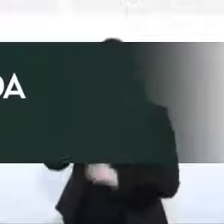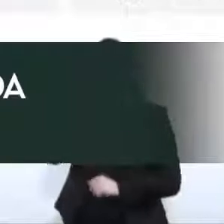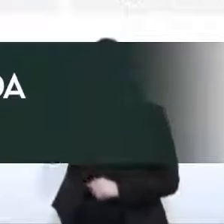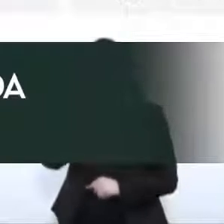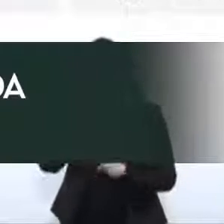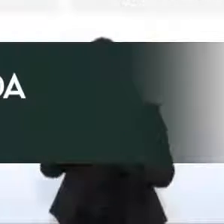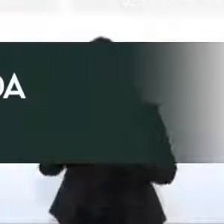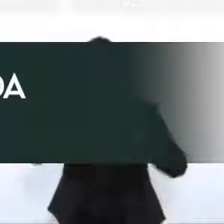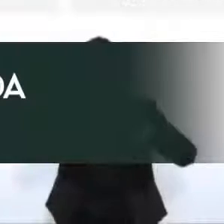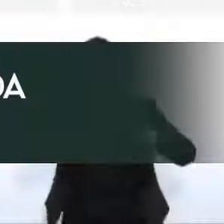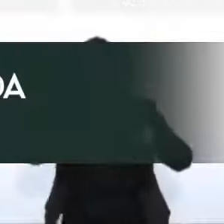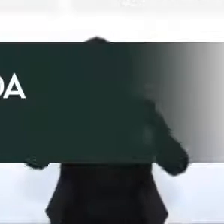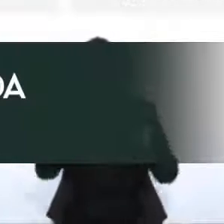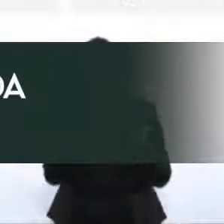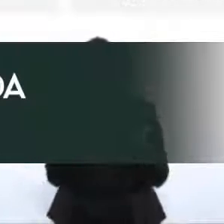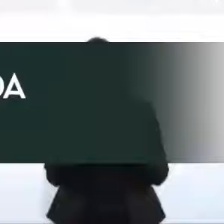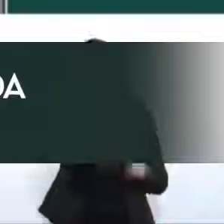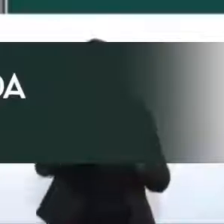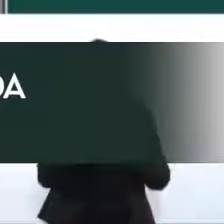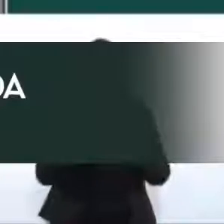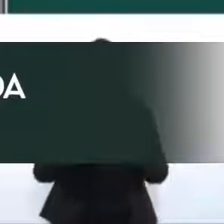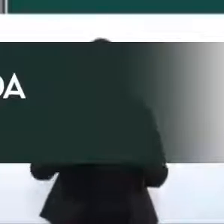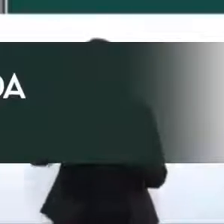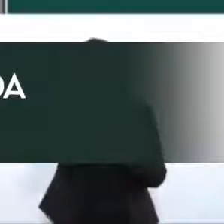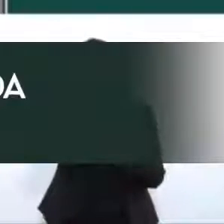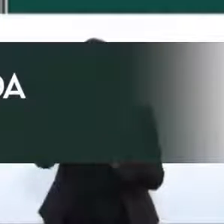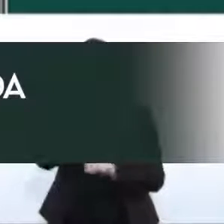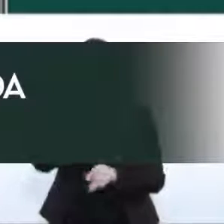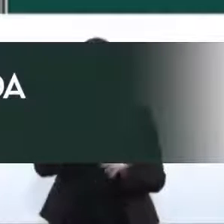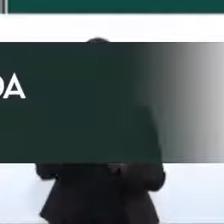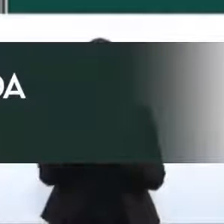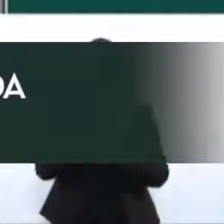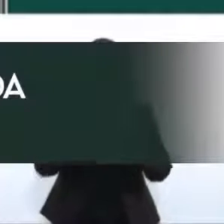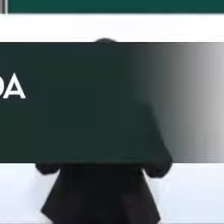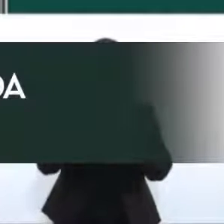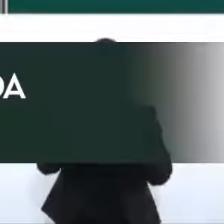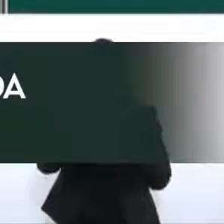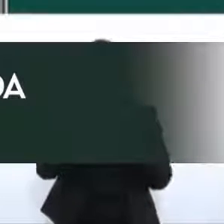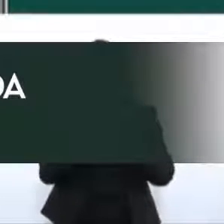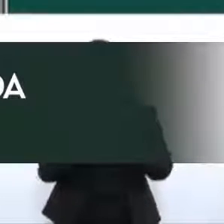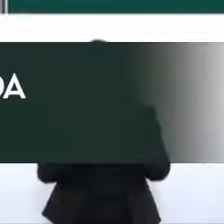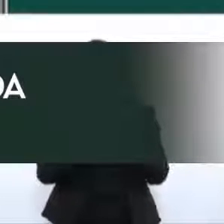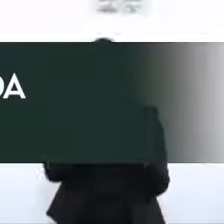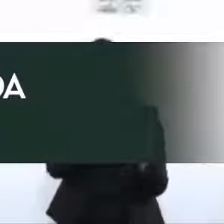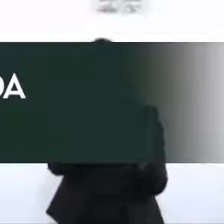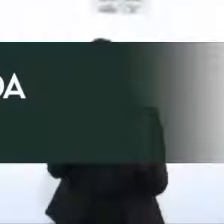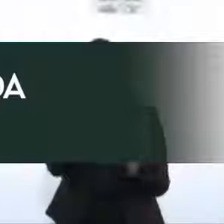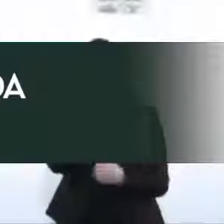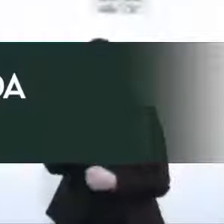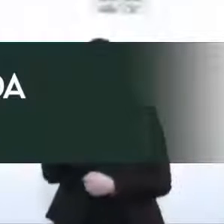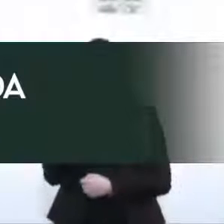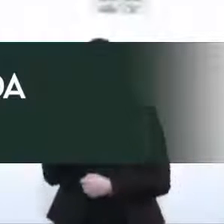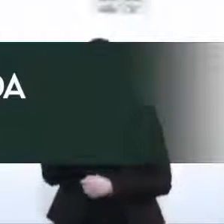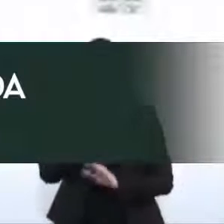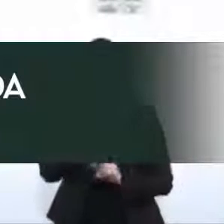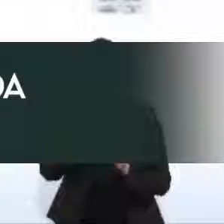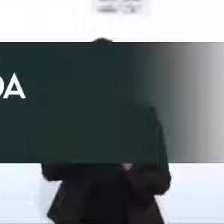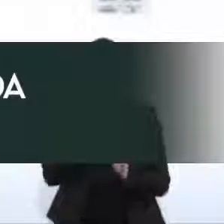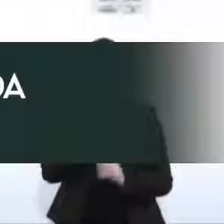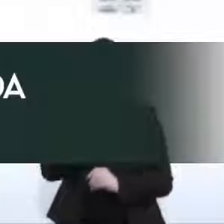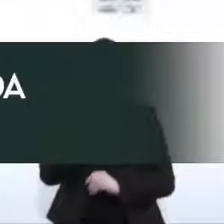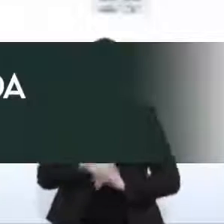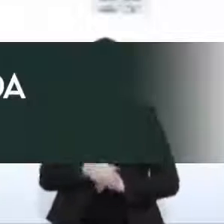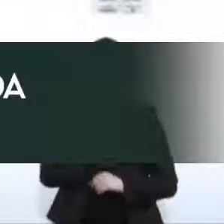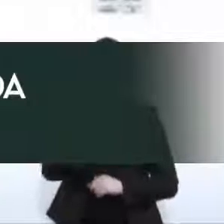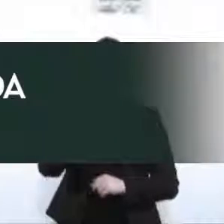400.000 personas ya han hecho este trámite. Todas se pueden renovar en llave CDMX o en la app CDMX.